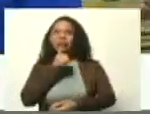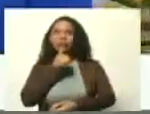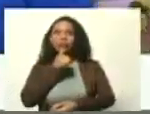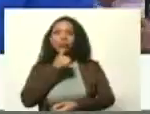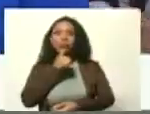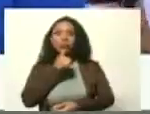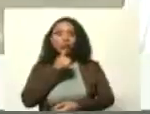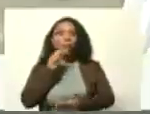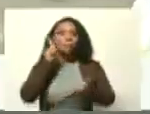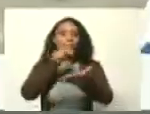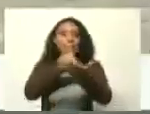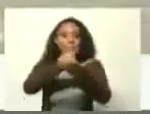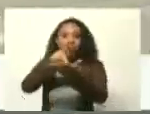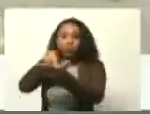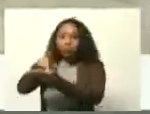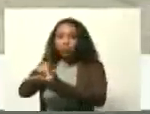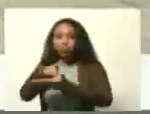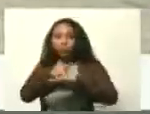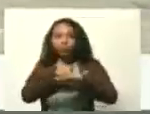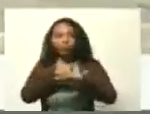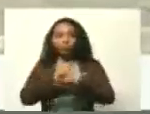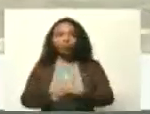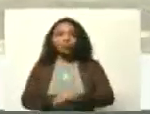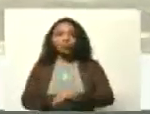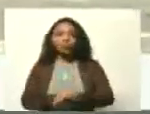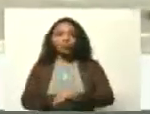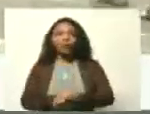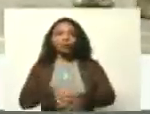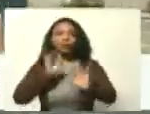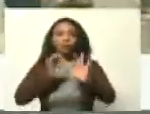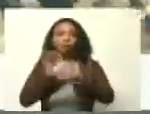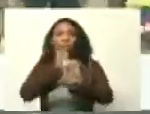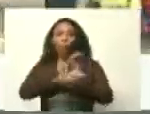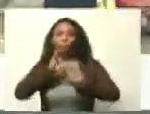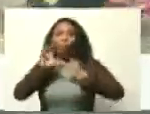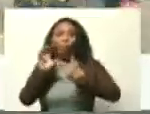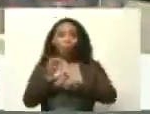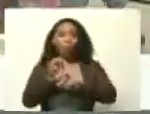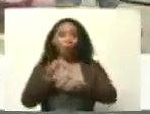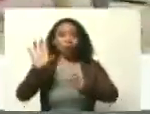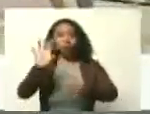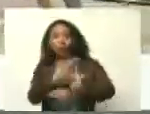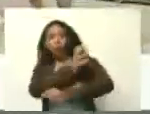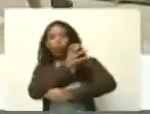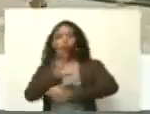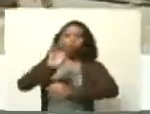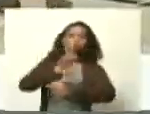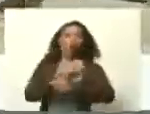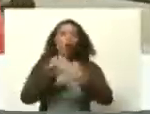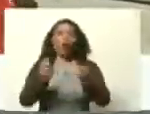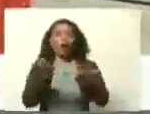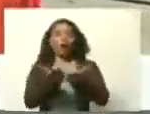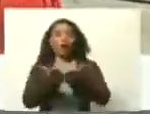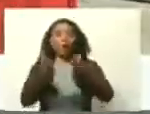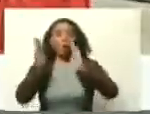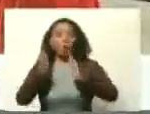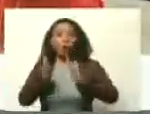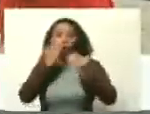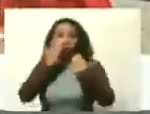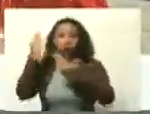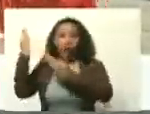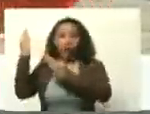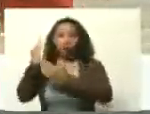están participando la interpretación cultural del coro de la Unidad Educativa Nacional Francisco